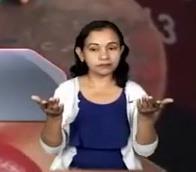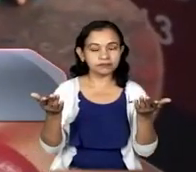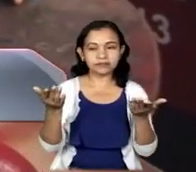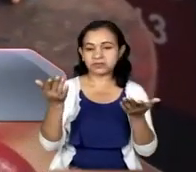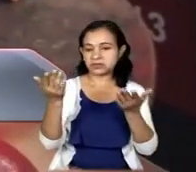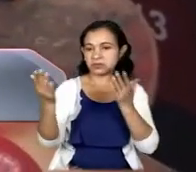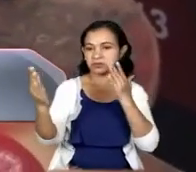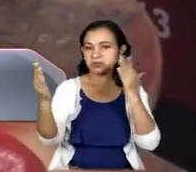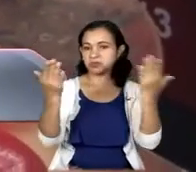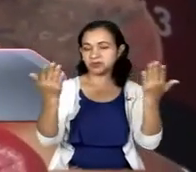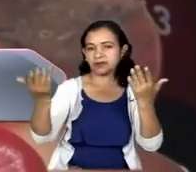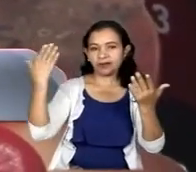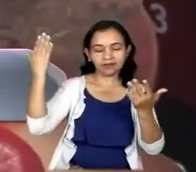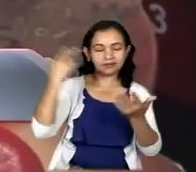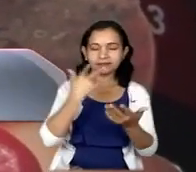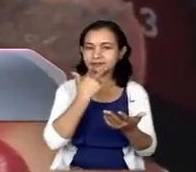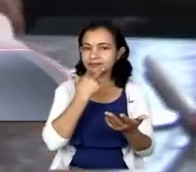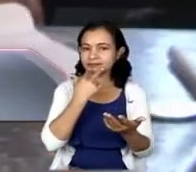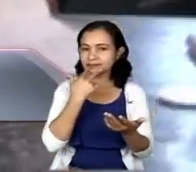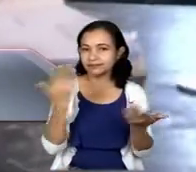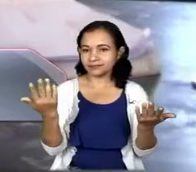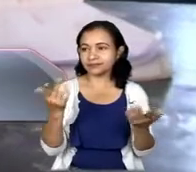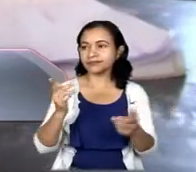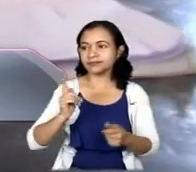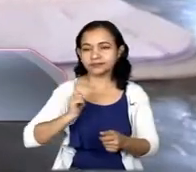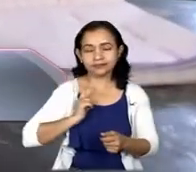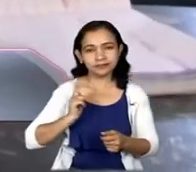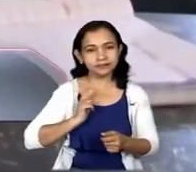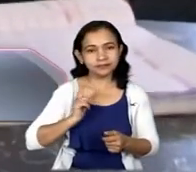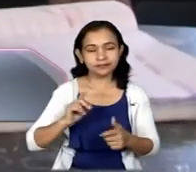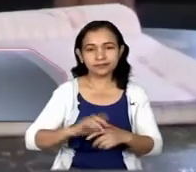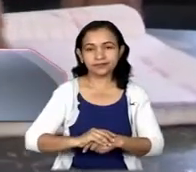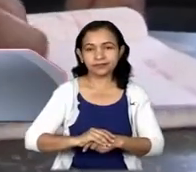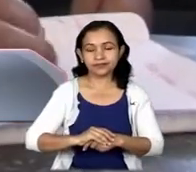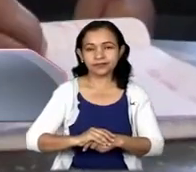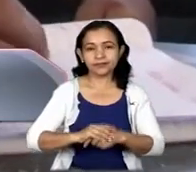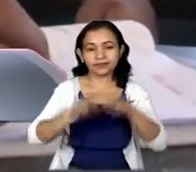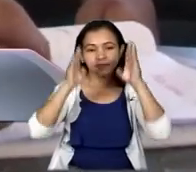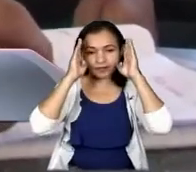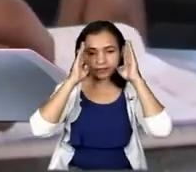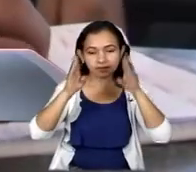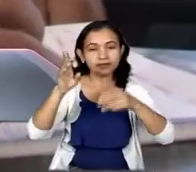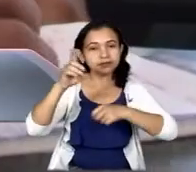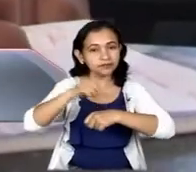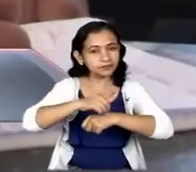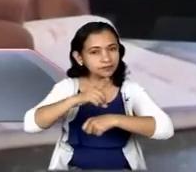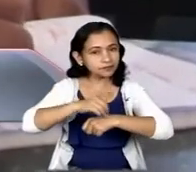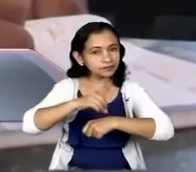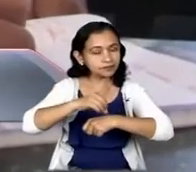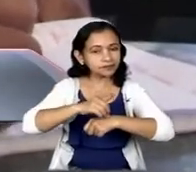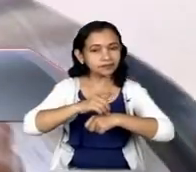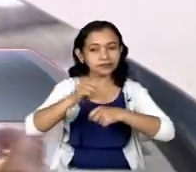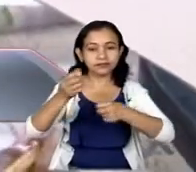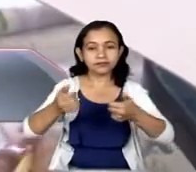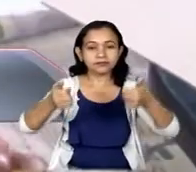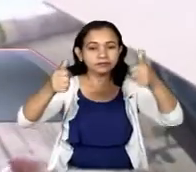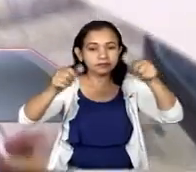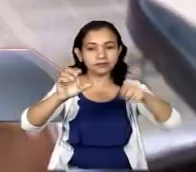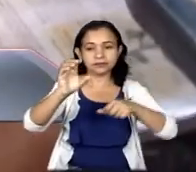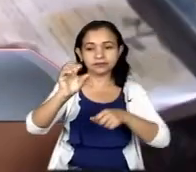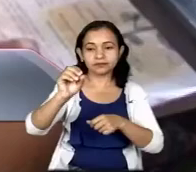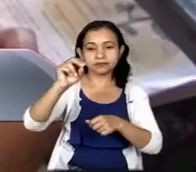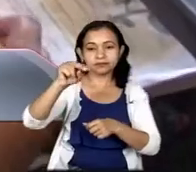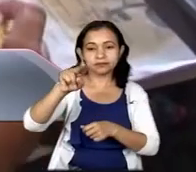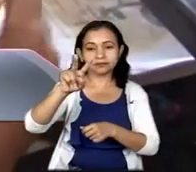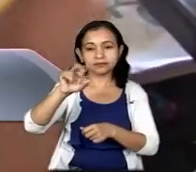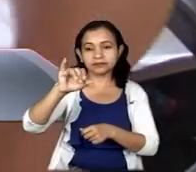comparables, pues, con las que teníamos antes. Por lo menos tenemos atención médica, un convenio que